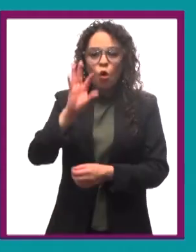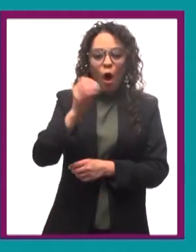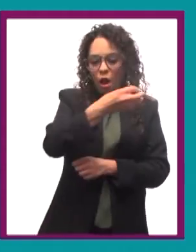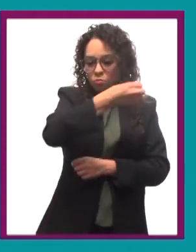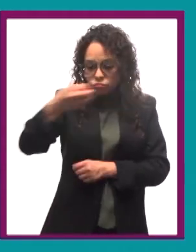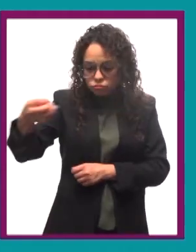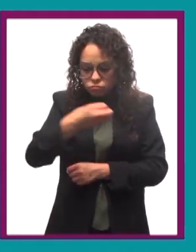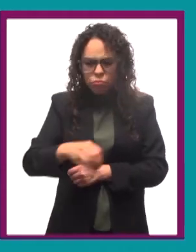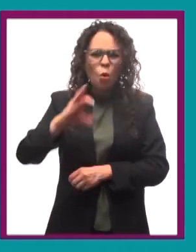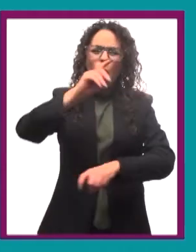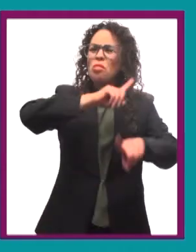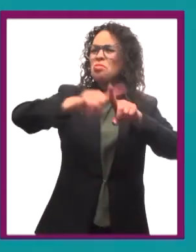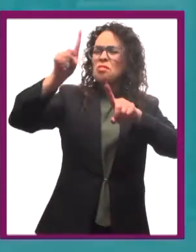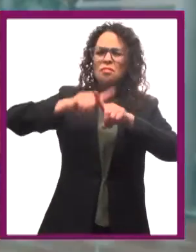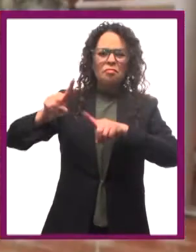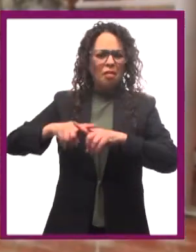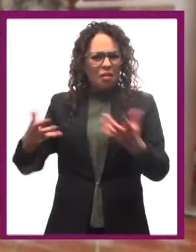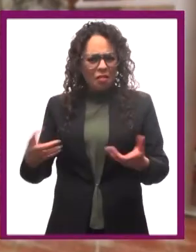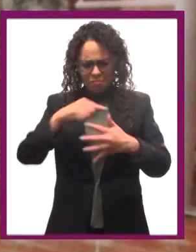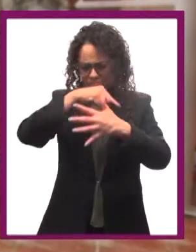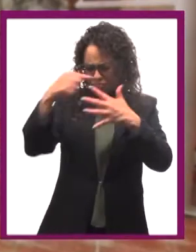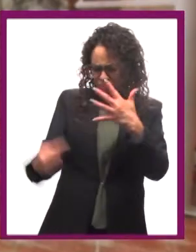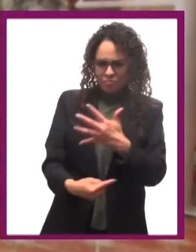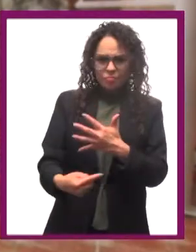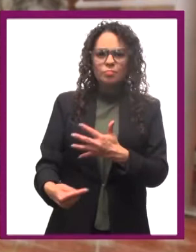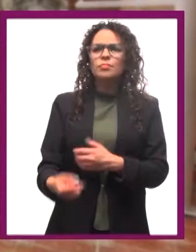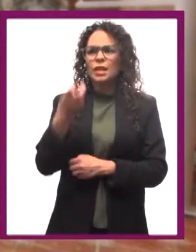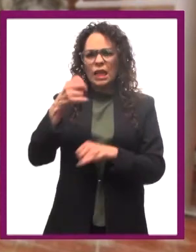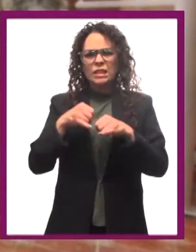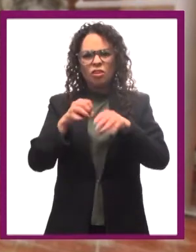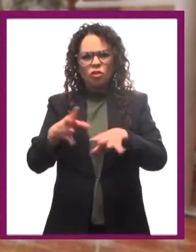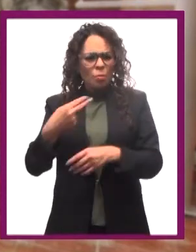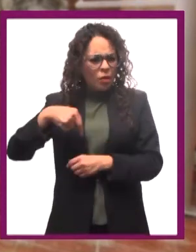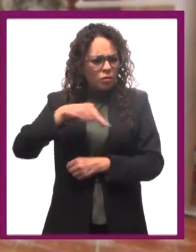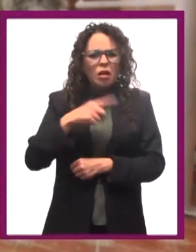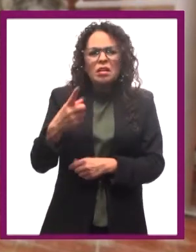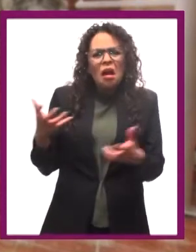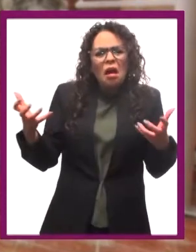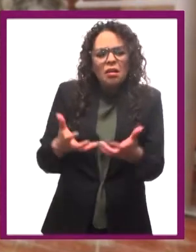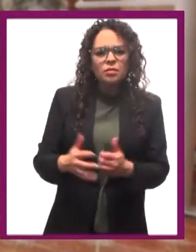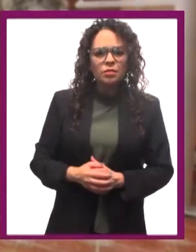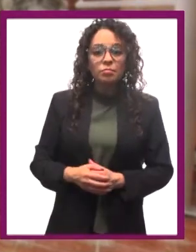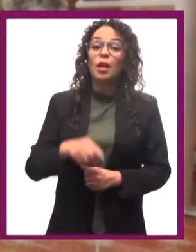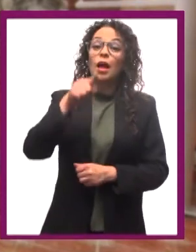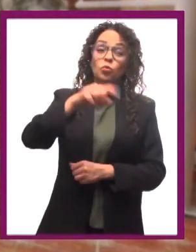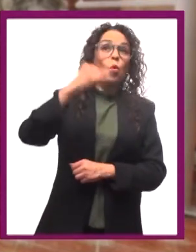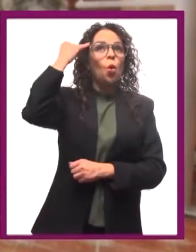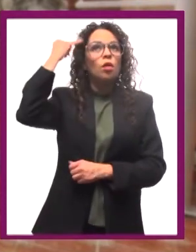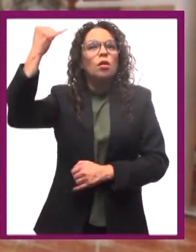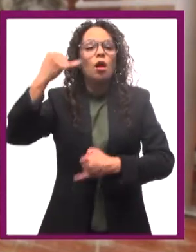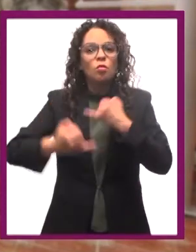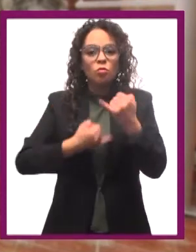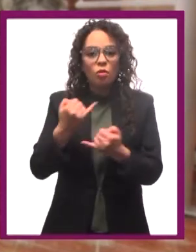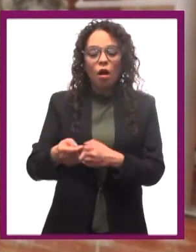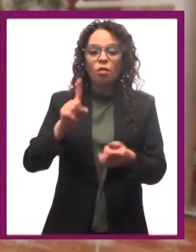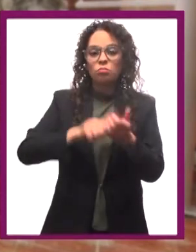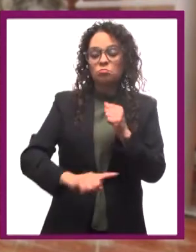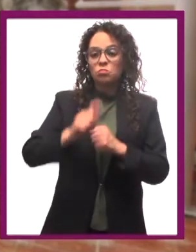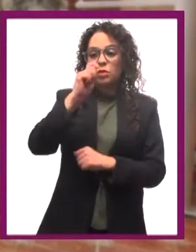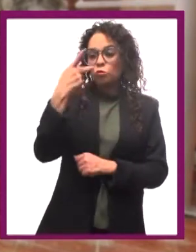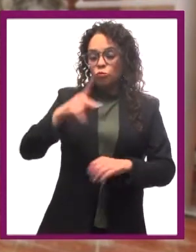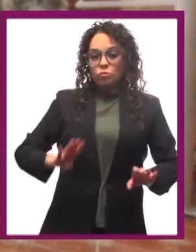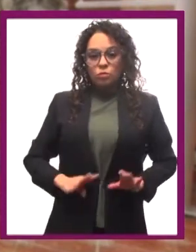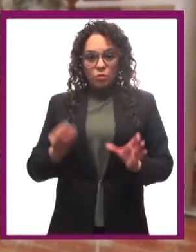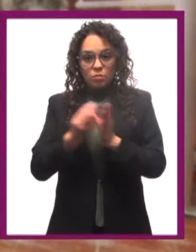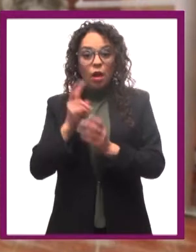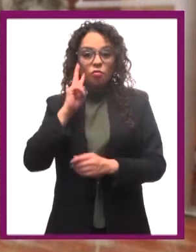secuencias, o para muchas otras cosas más. ¿Y qué hacemos con toda esta información? Lo que hay que hacer es imaginar un juego que responda